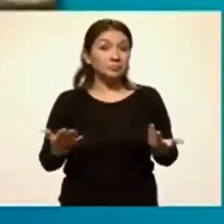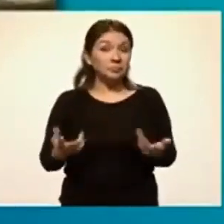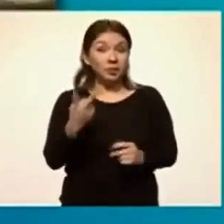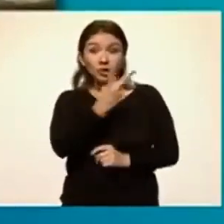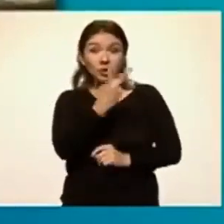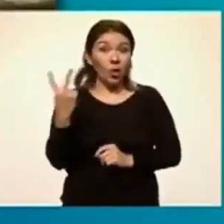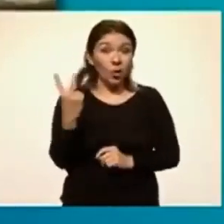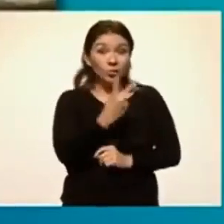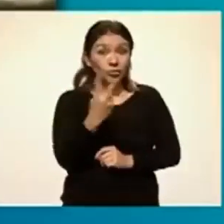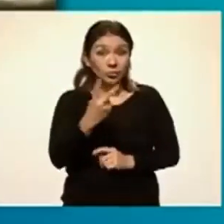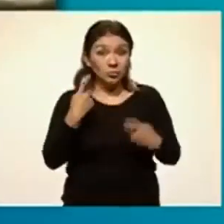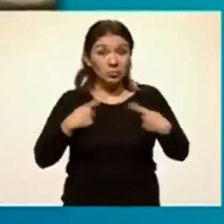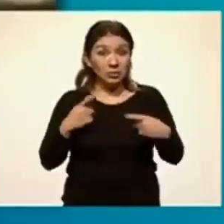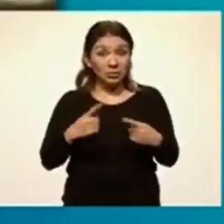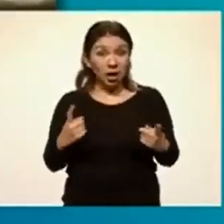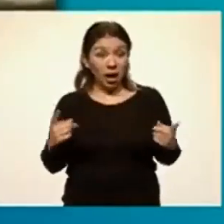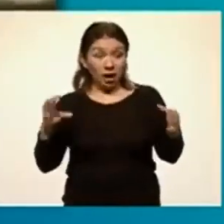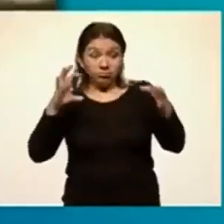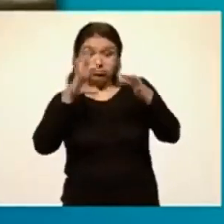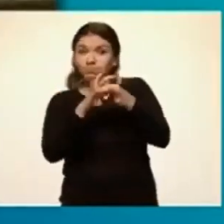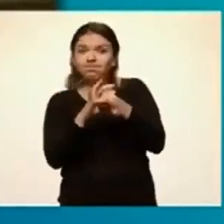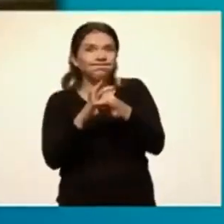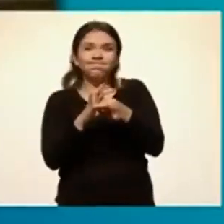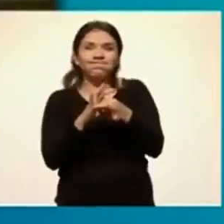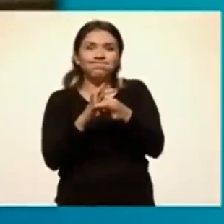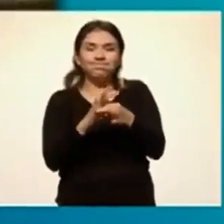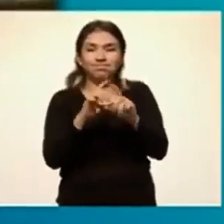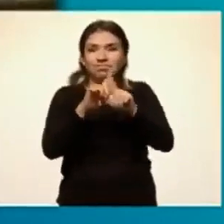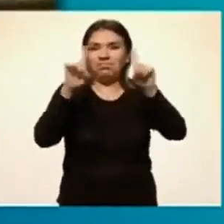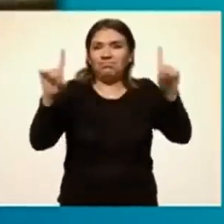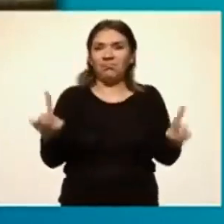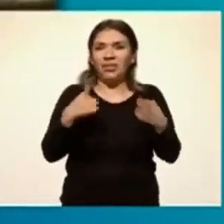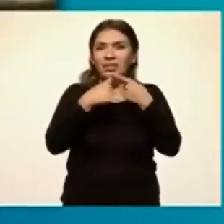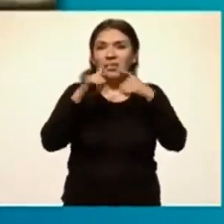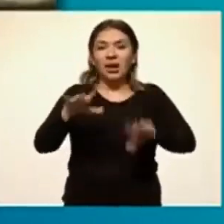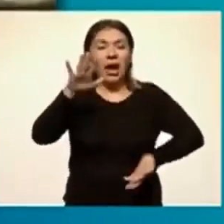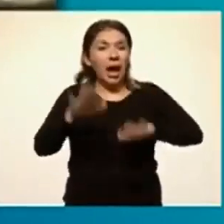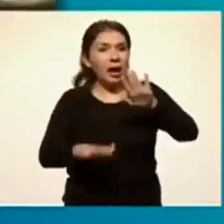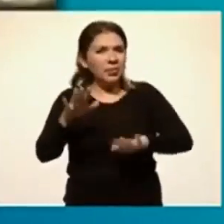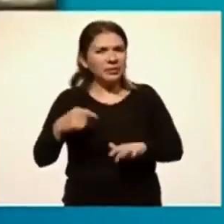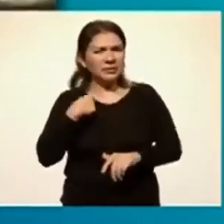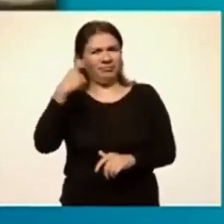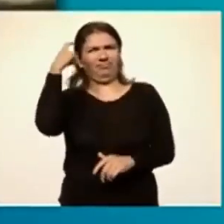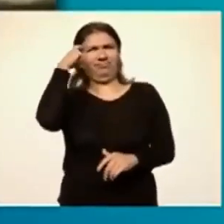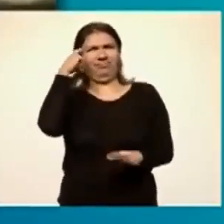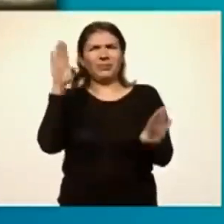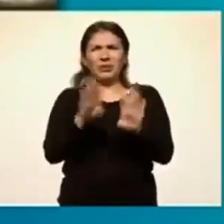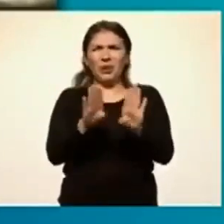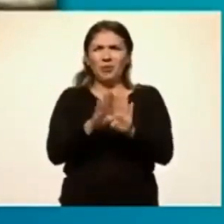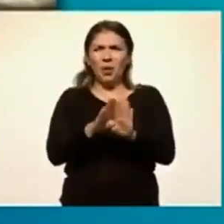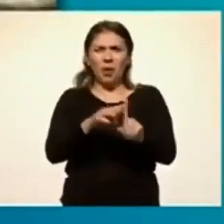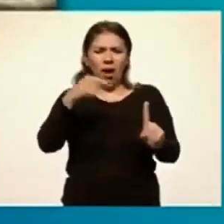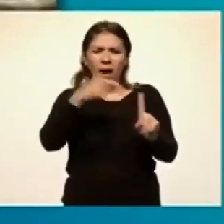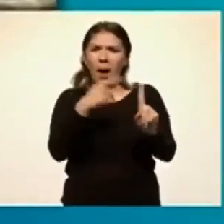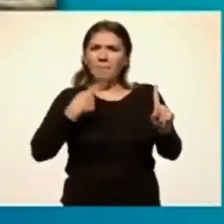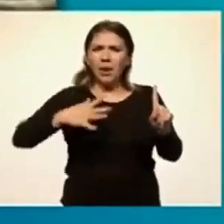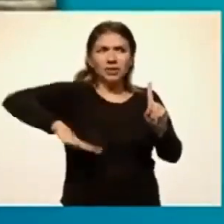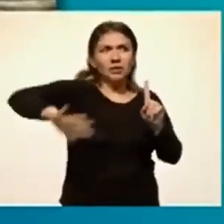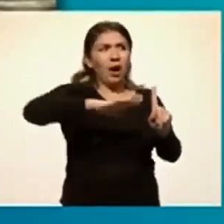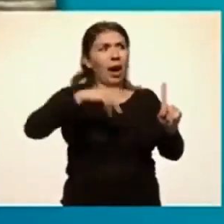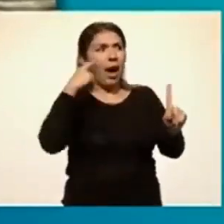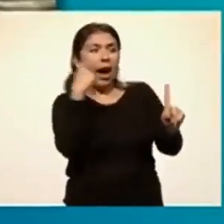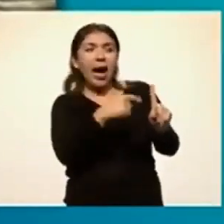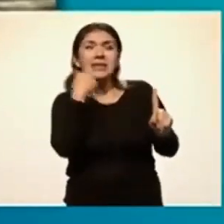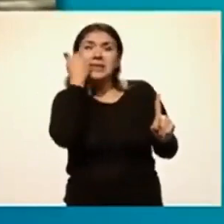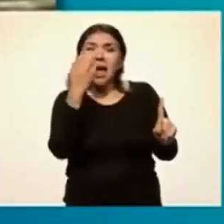Estas 2 personas no tienen nada que ver. Y a veces no cuadro con la figura pública que todo el mundo quiere